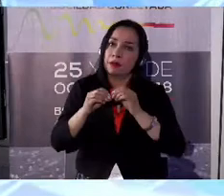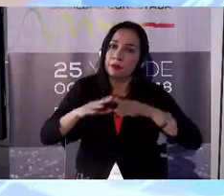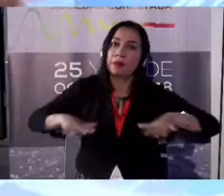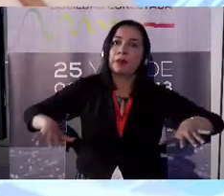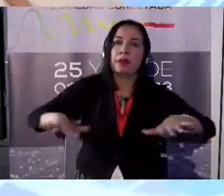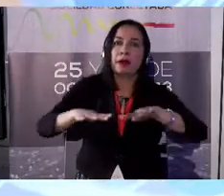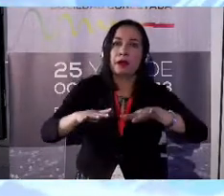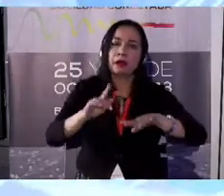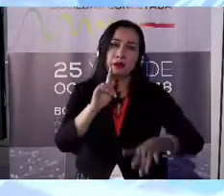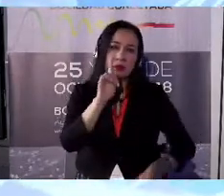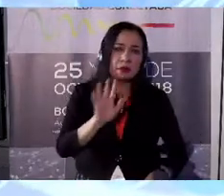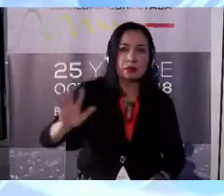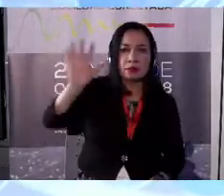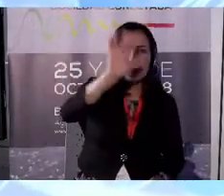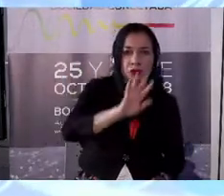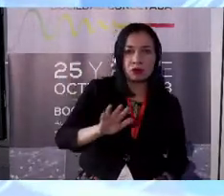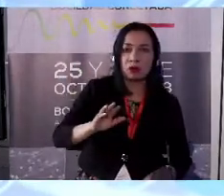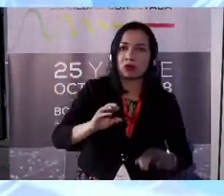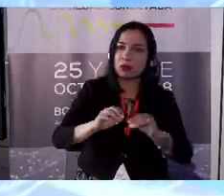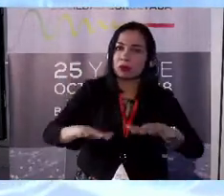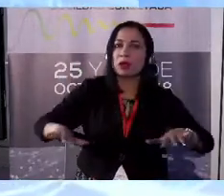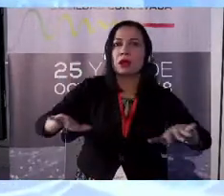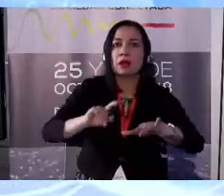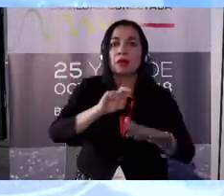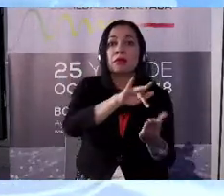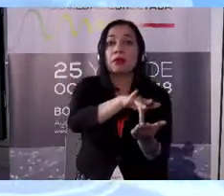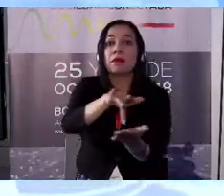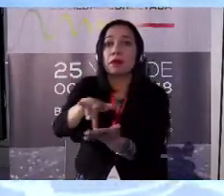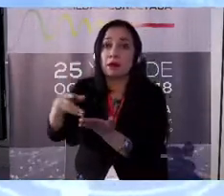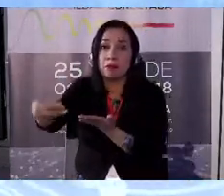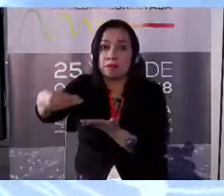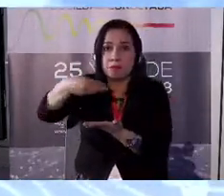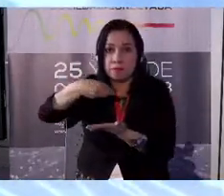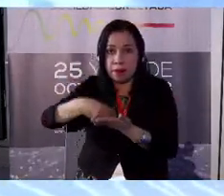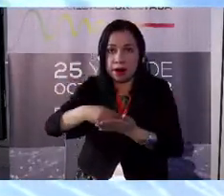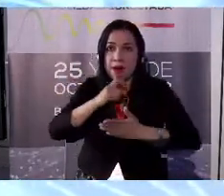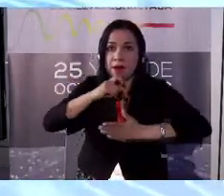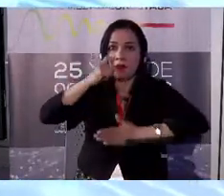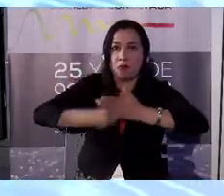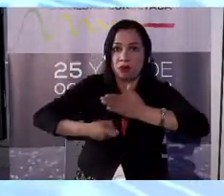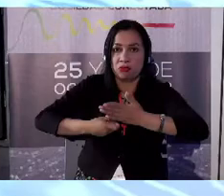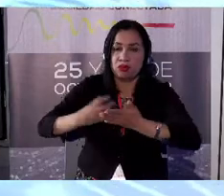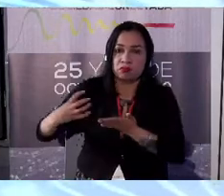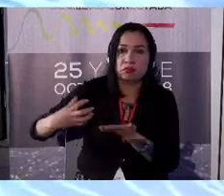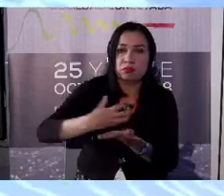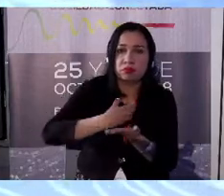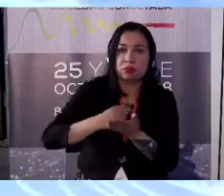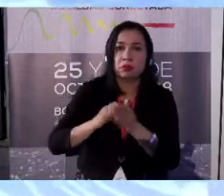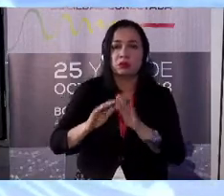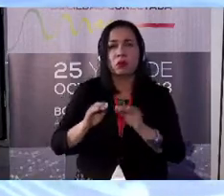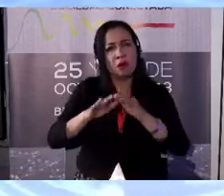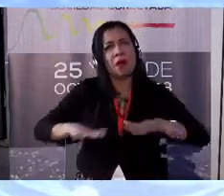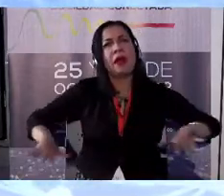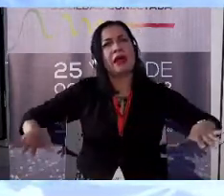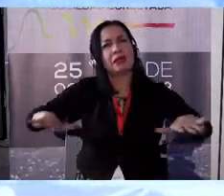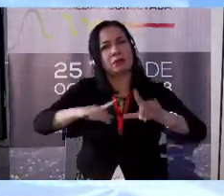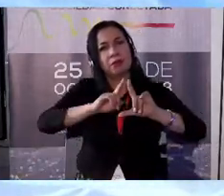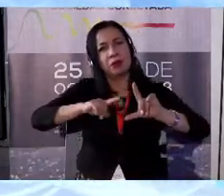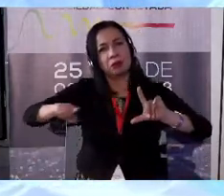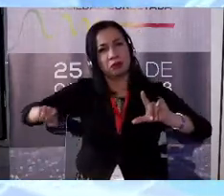país, le cobra a quienes las van a usar por ello, ¿por qué el espectro tiene que ser diferente?